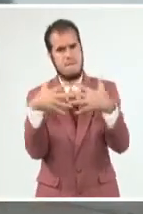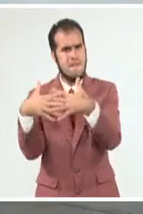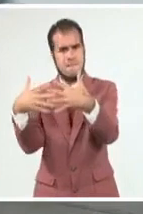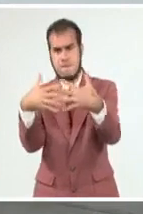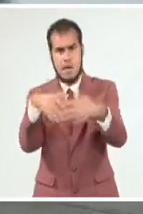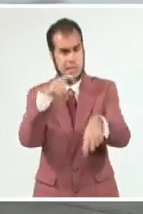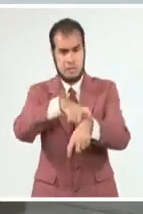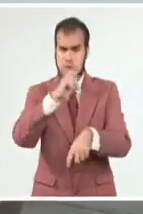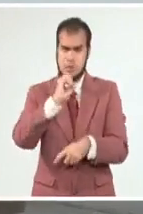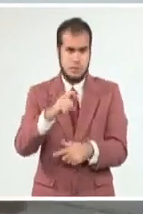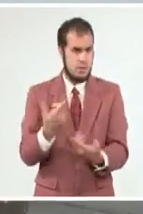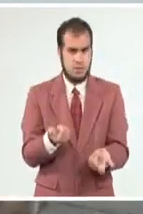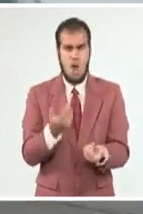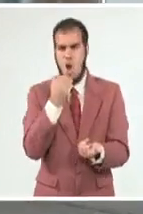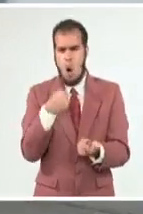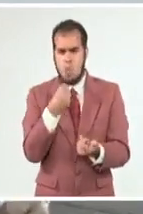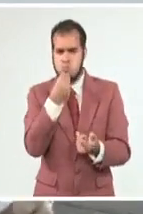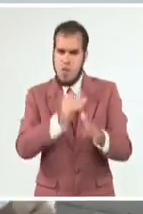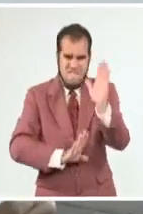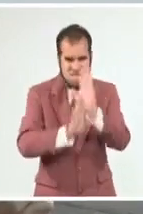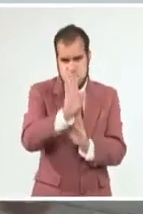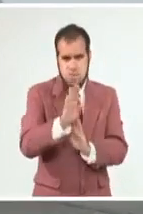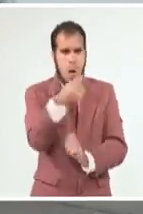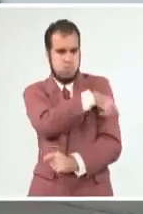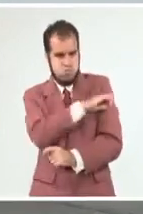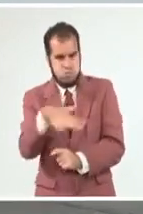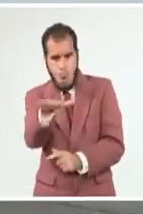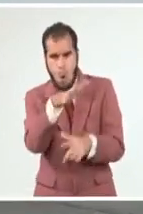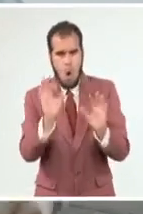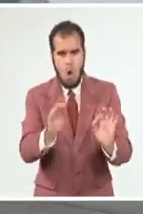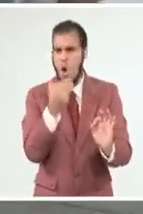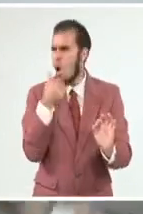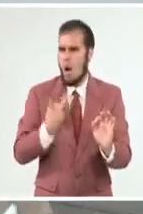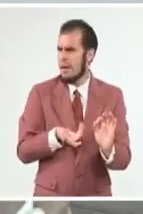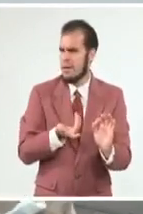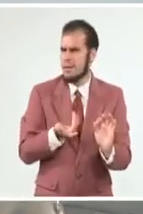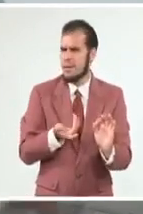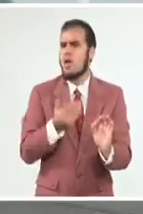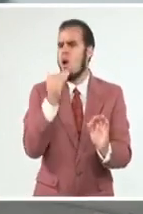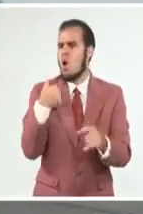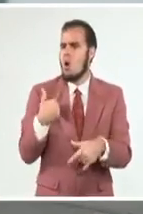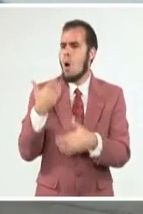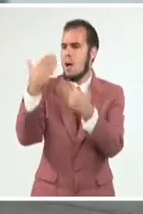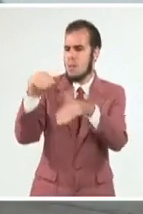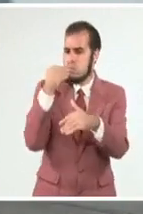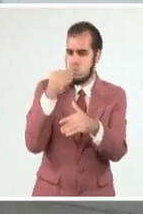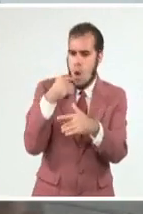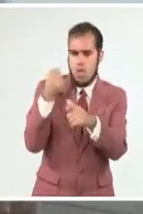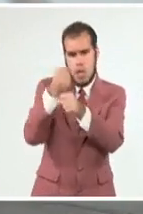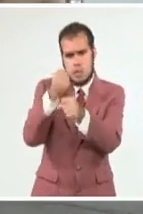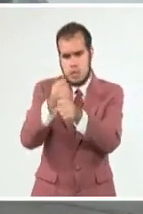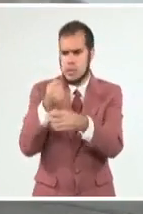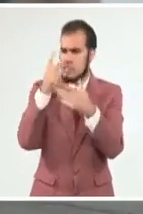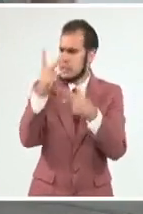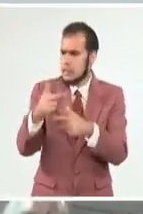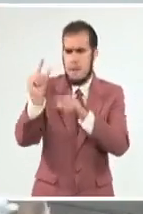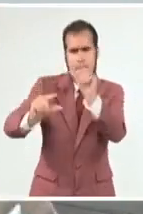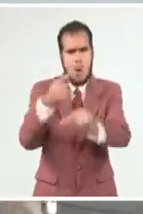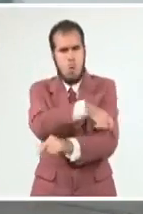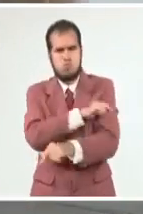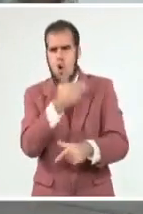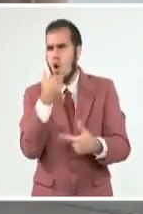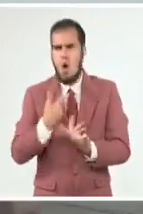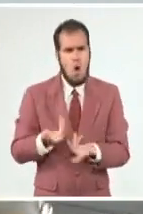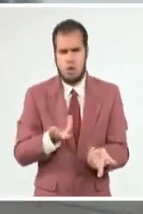difíciles. ¿Cómo se puede salir adelante un pueblo? ¿Cómo se puede sacar adelante un barrio cómo se puede sacar adelante una